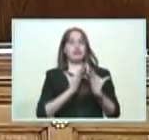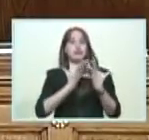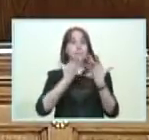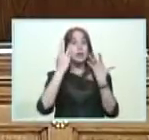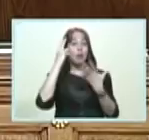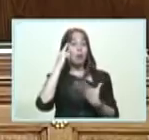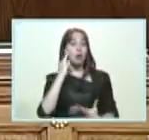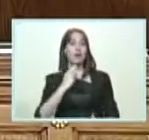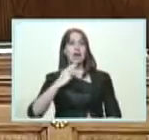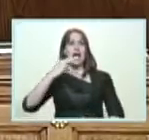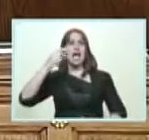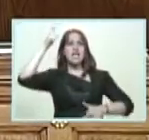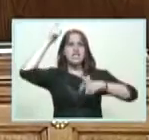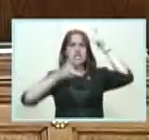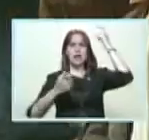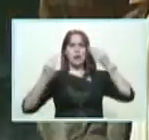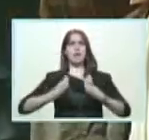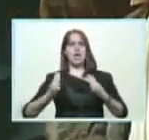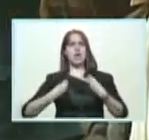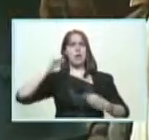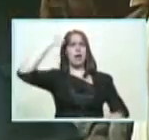bolivarianos, ¡Chávez vive! ¡Chávez vive!